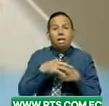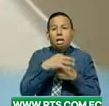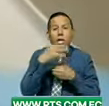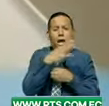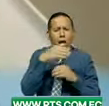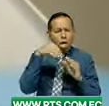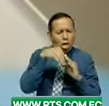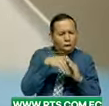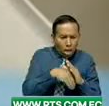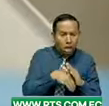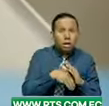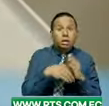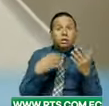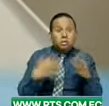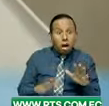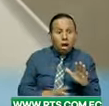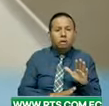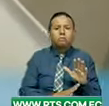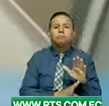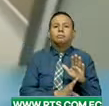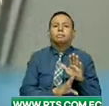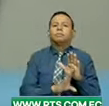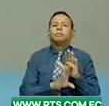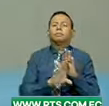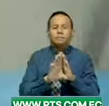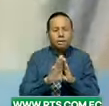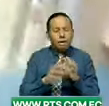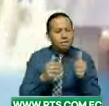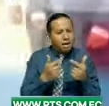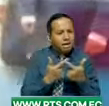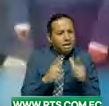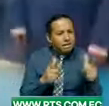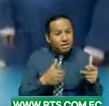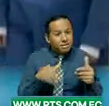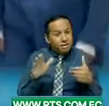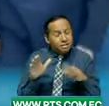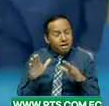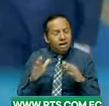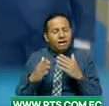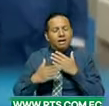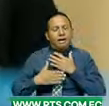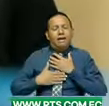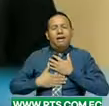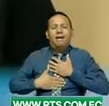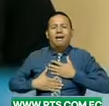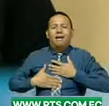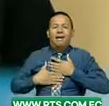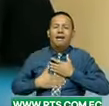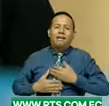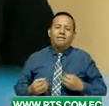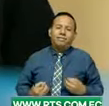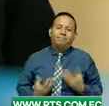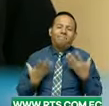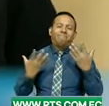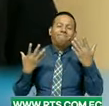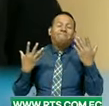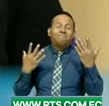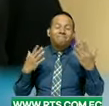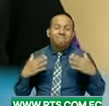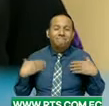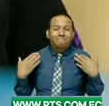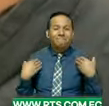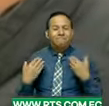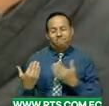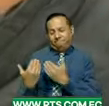complicados con neumonía por SARS-CoV-2 es algo que ensancha el corazón. La felicidad y alegría del deber cumplido con nosotros